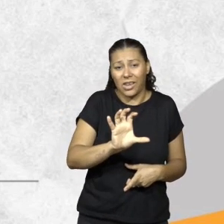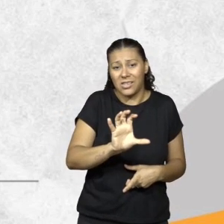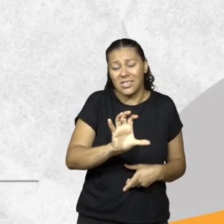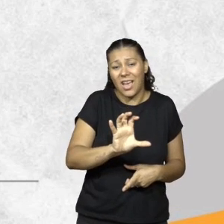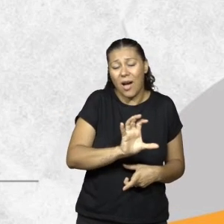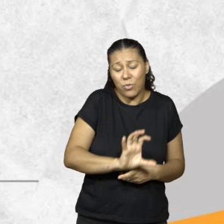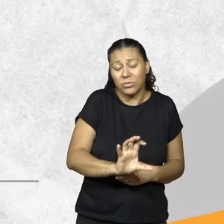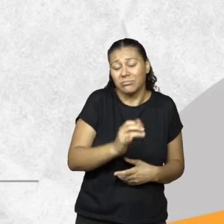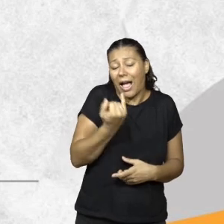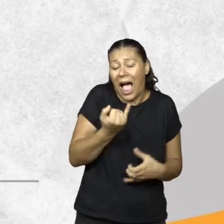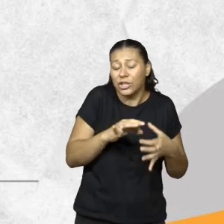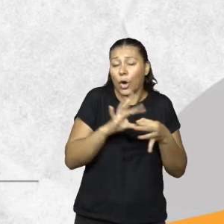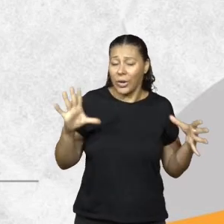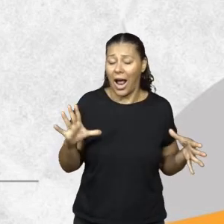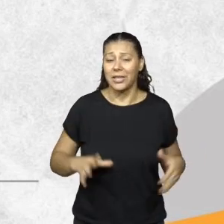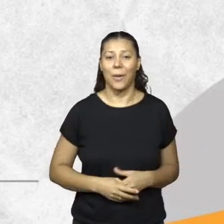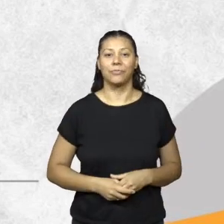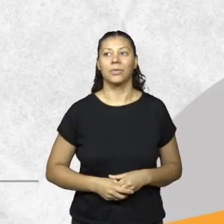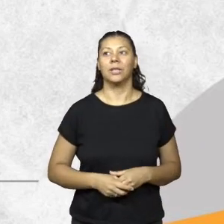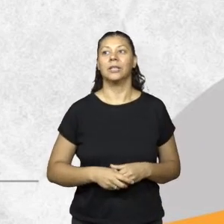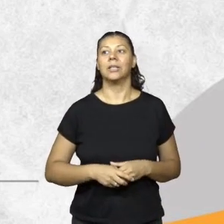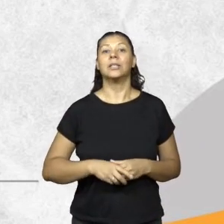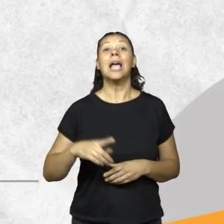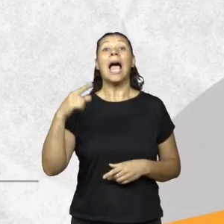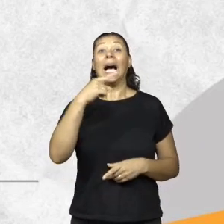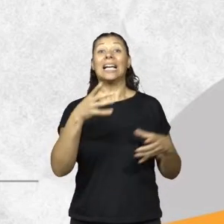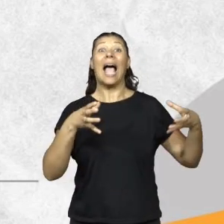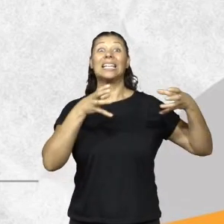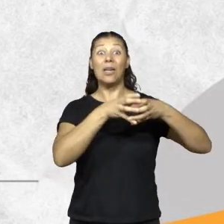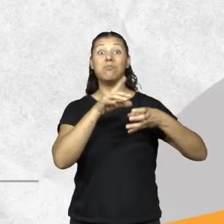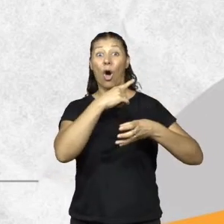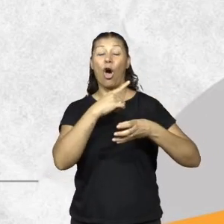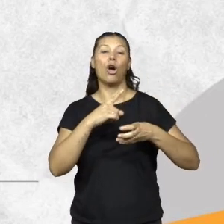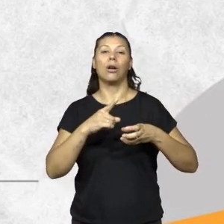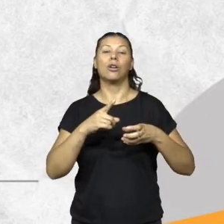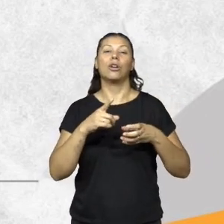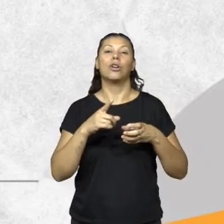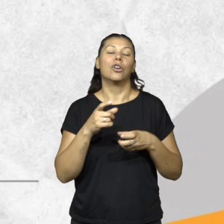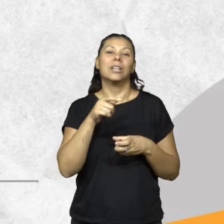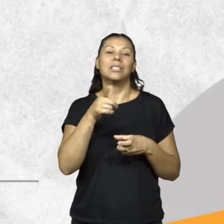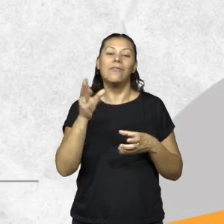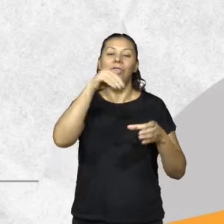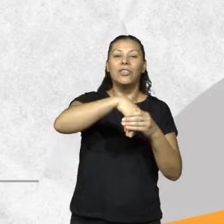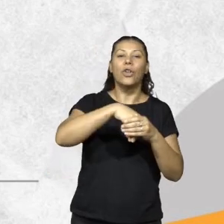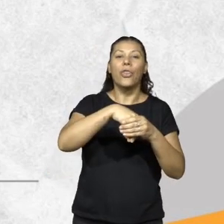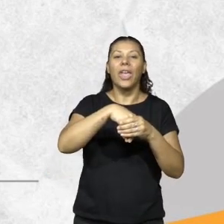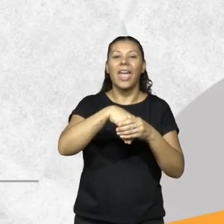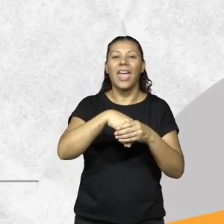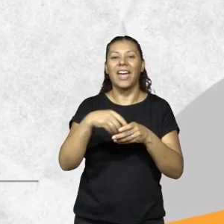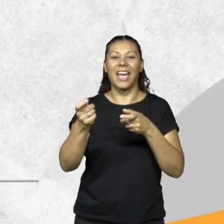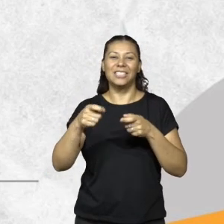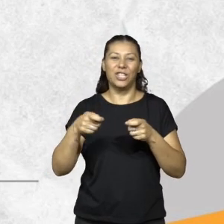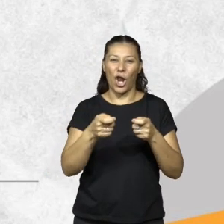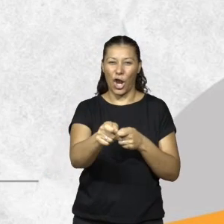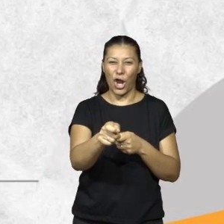Este es el equipo, tanto de Río Grande como de Ushuaia, que forman parte de la Dirección General de Gestión Ambiental. Y